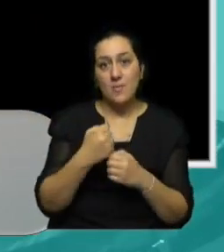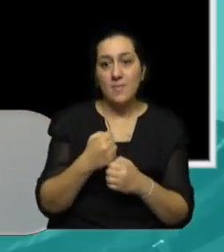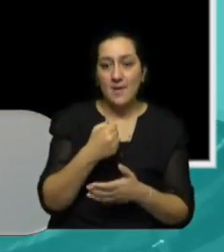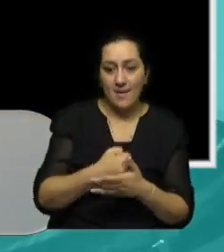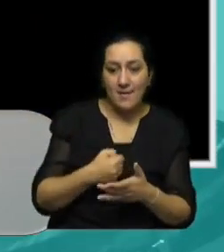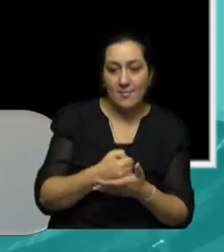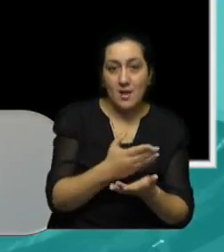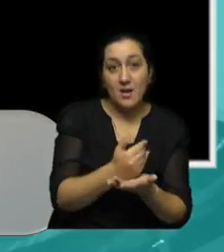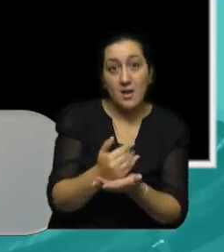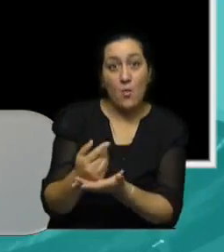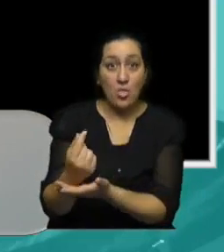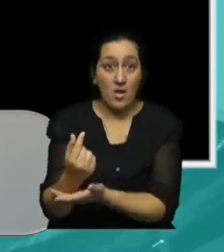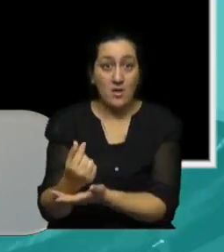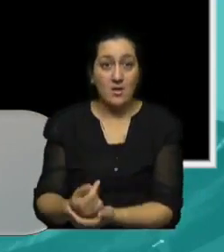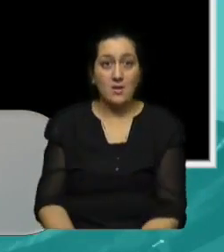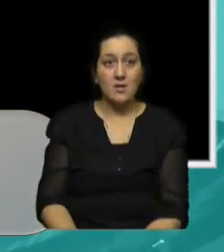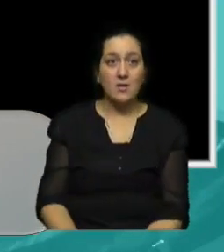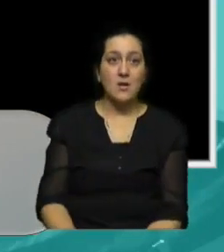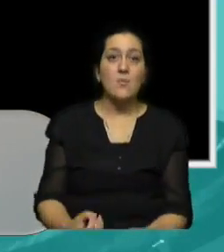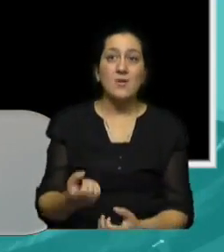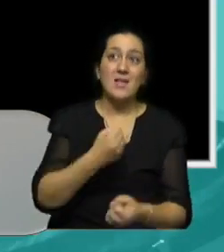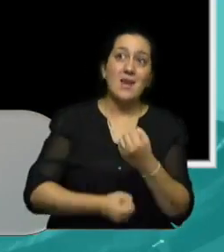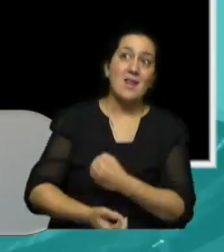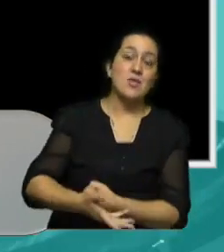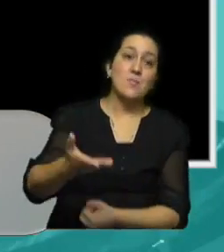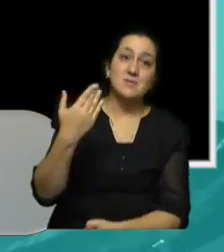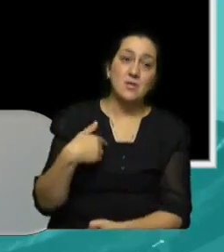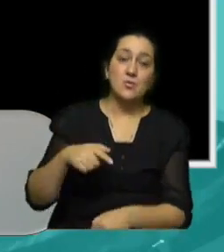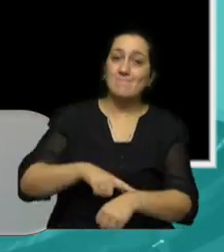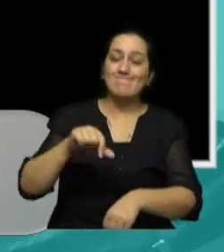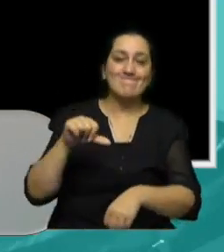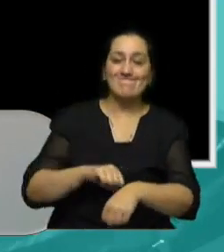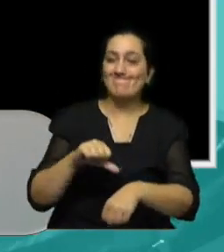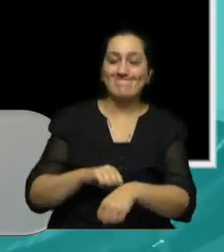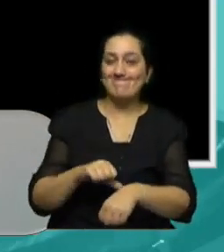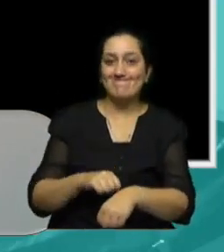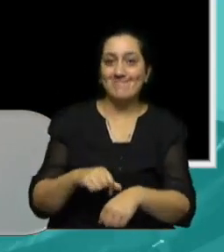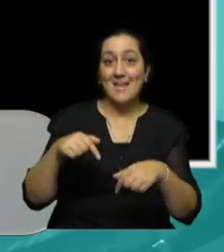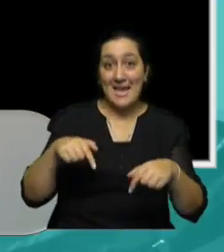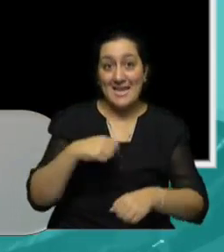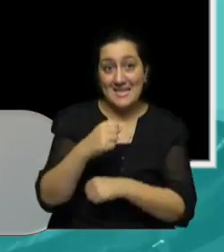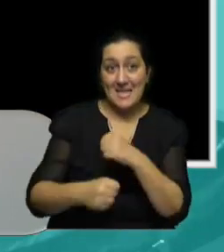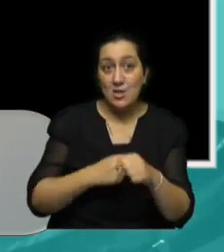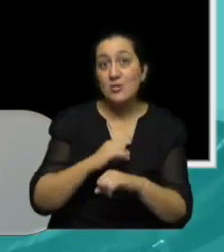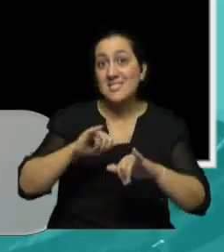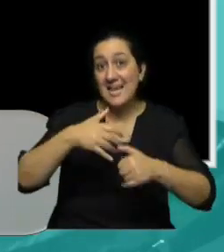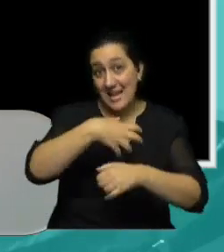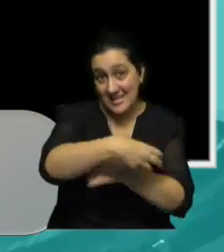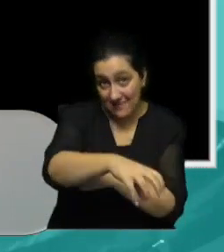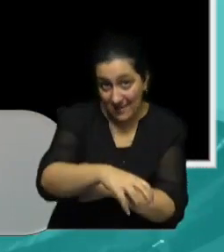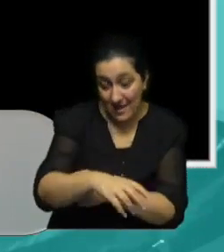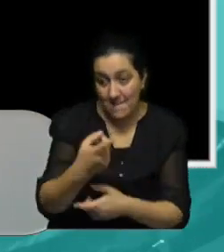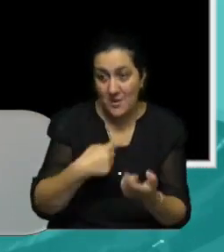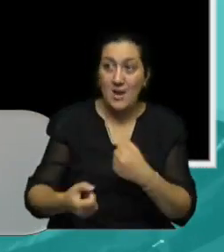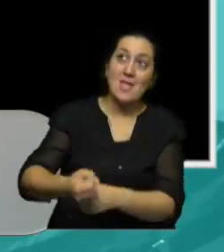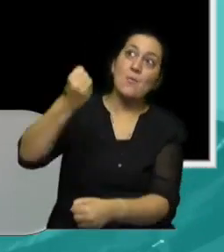recaudar y así. Porque el año pasado no me dio el tiempo, porque este año ya clasifiqué. Pero yo el año